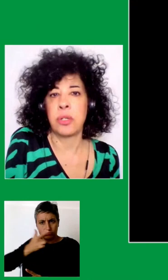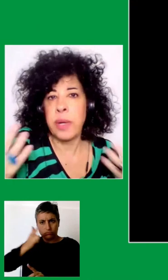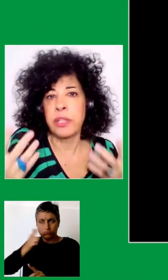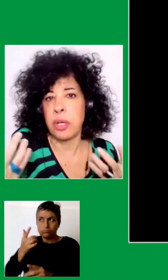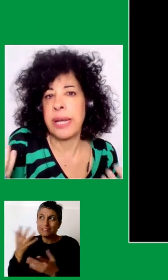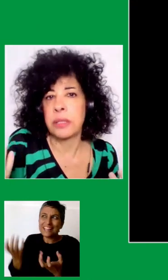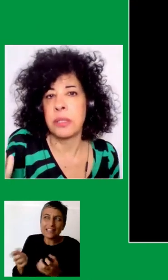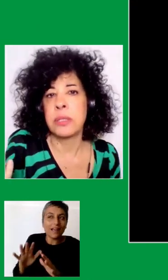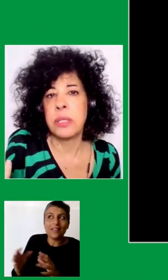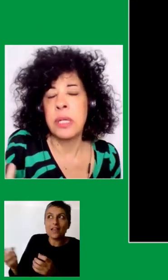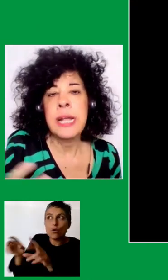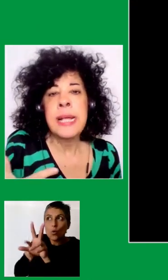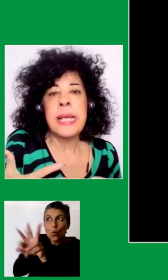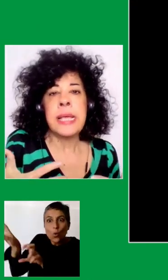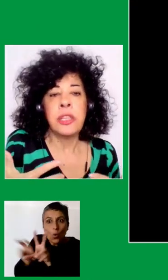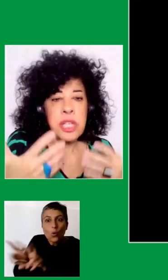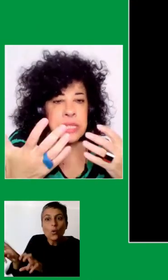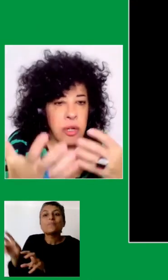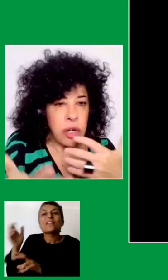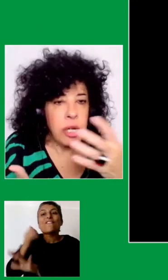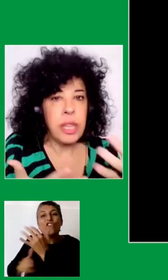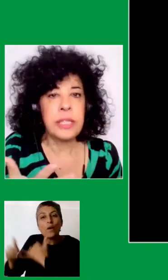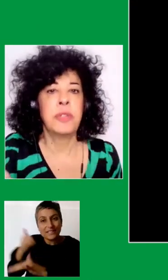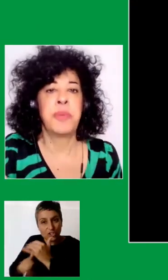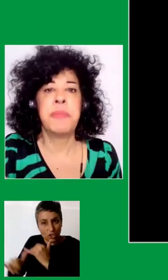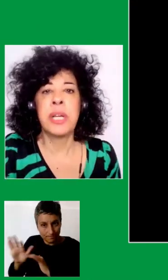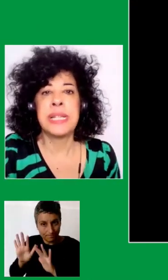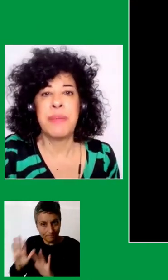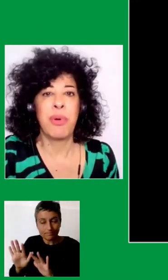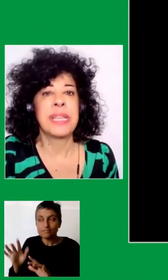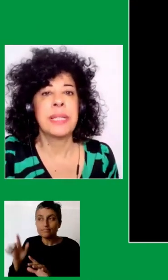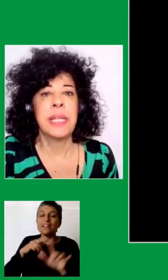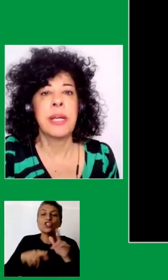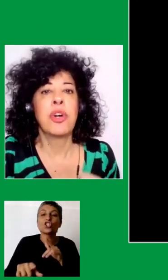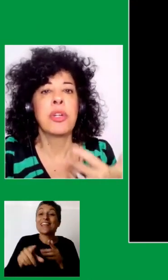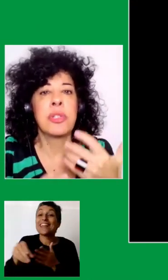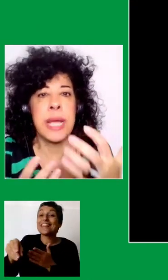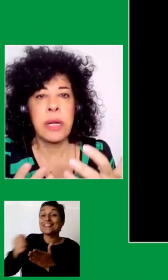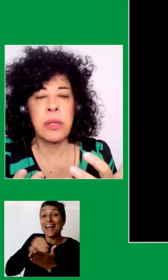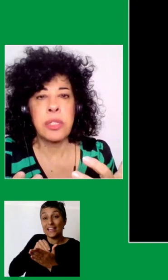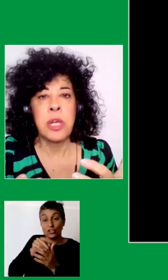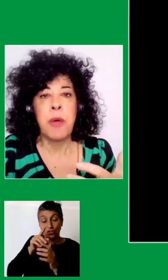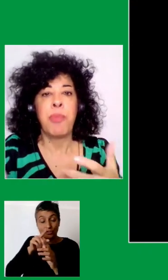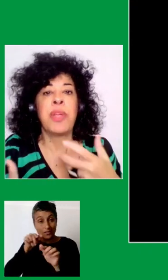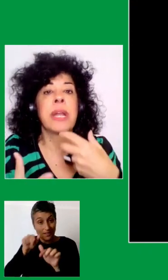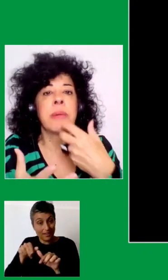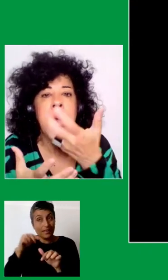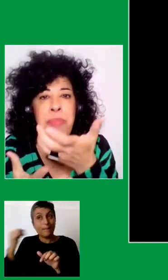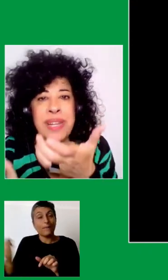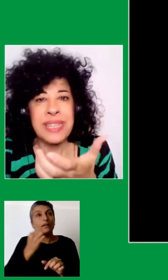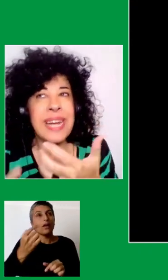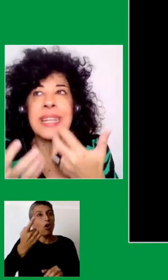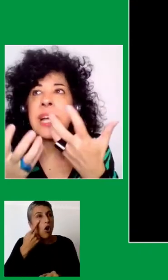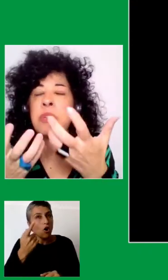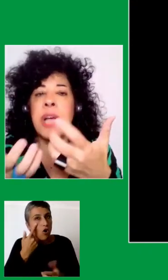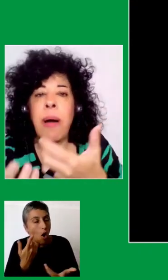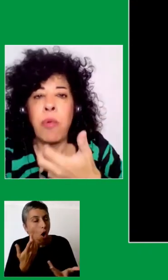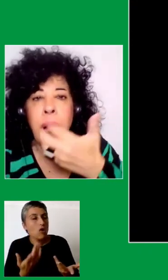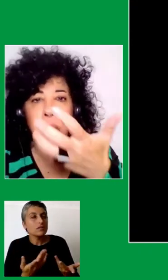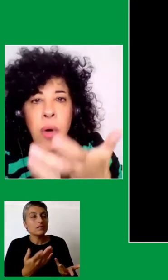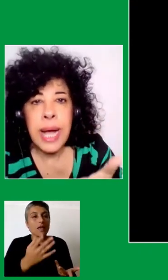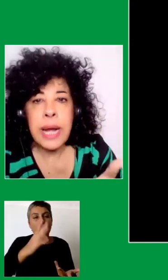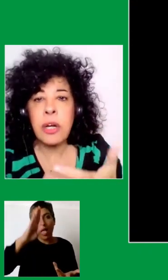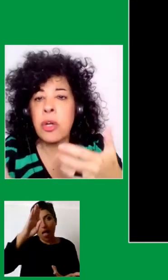recolectar datos, nuestros datos, ¿no? Entonces, con los datos, primero que es importante conocerlos, poder aprender,